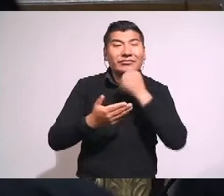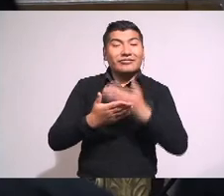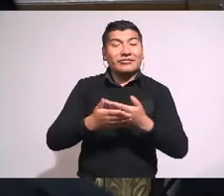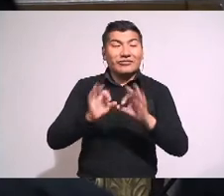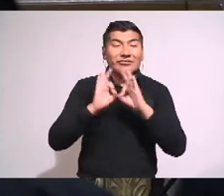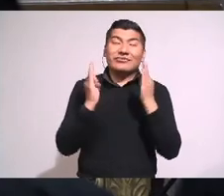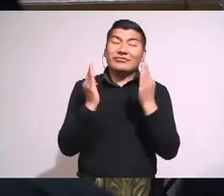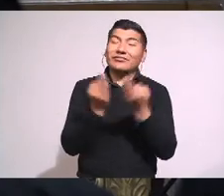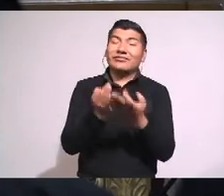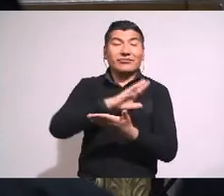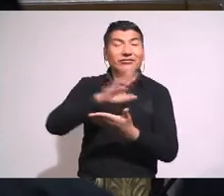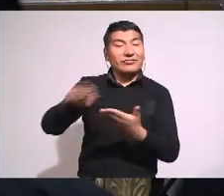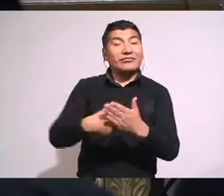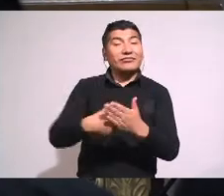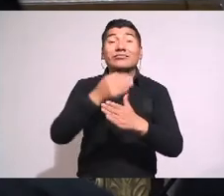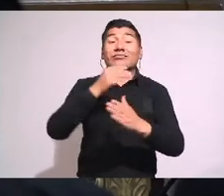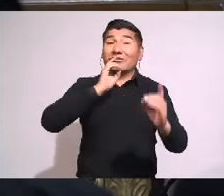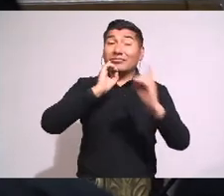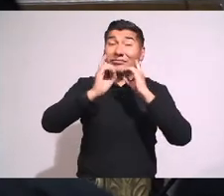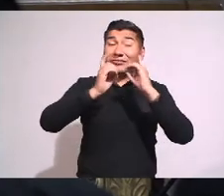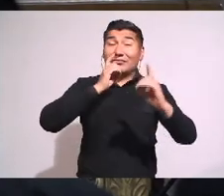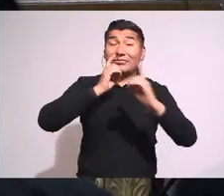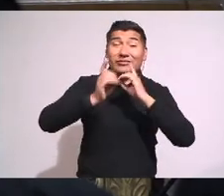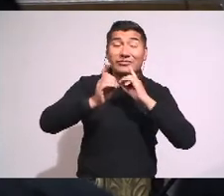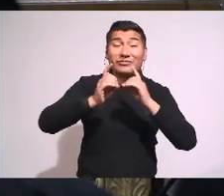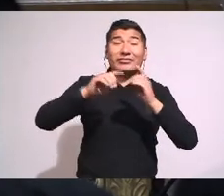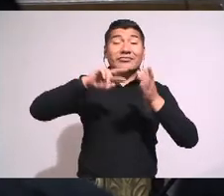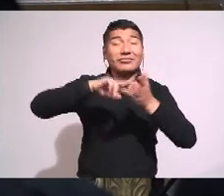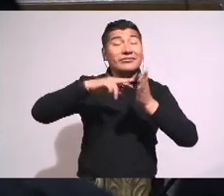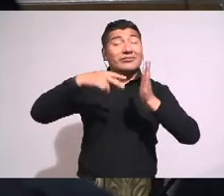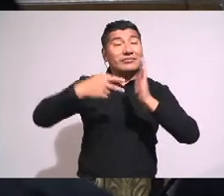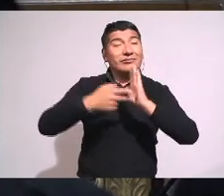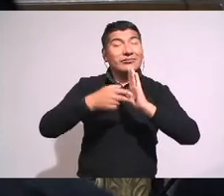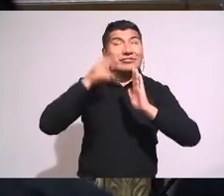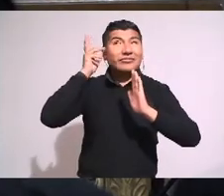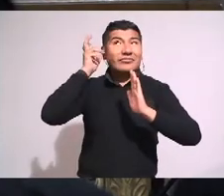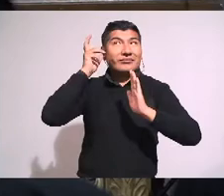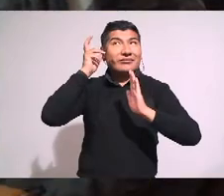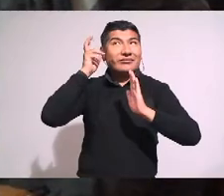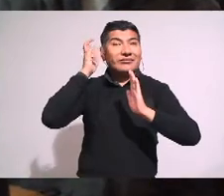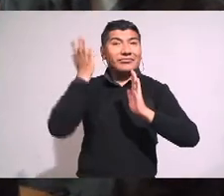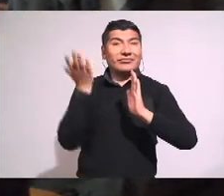familia. Dialogar es ante todo escuchar.